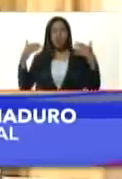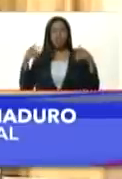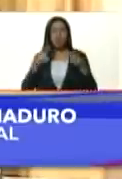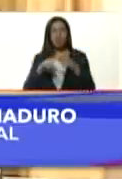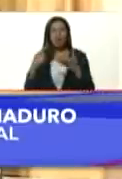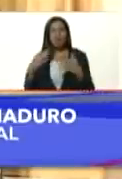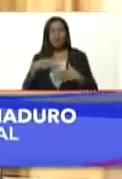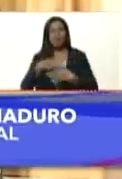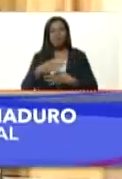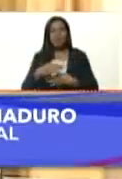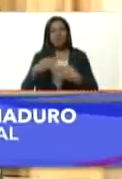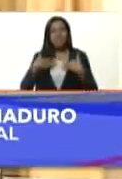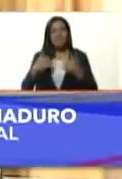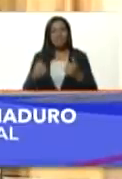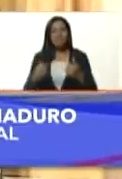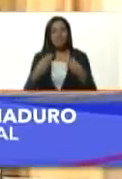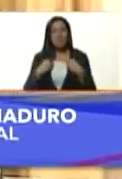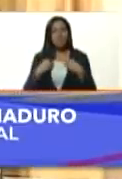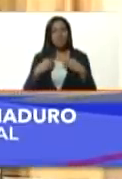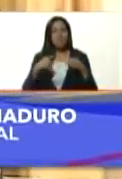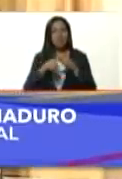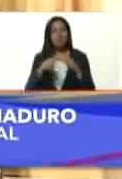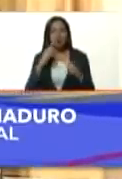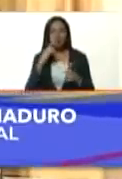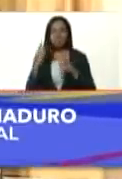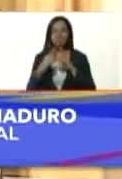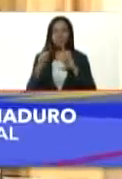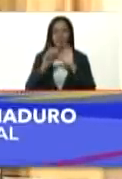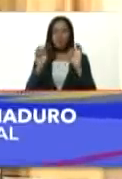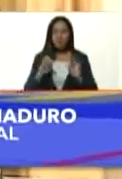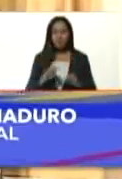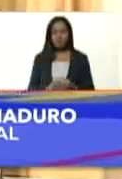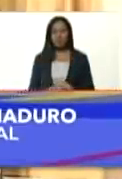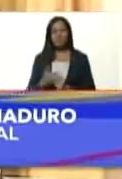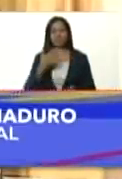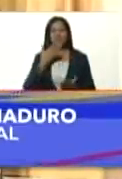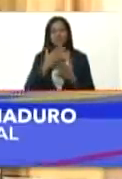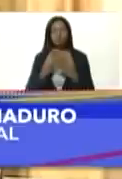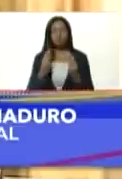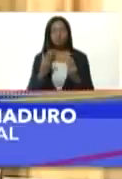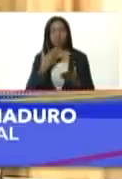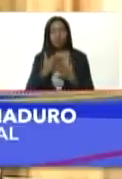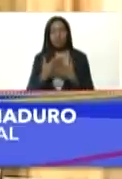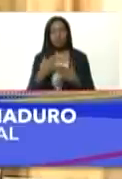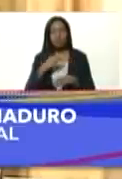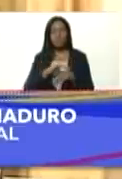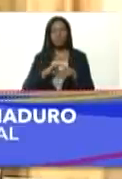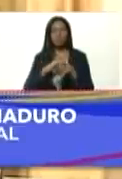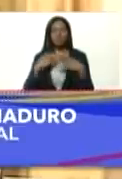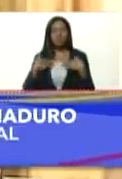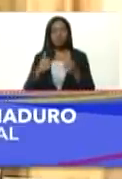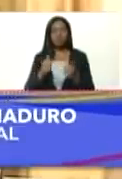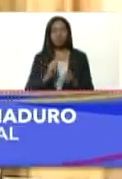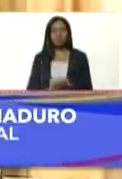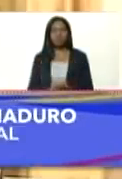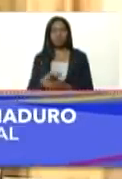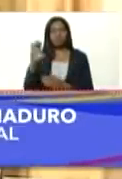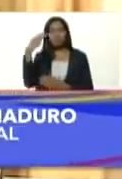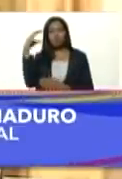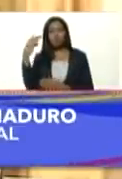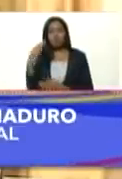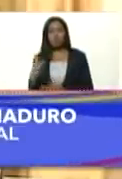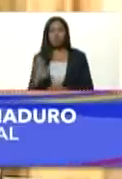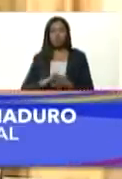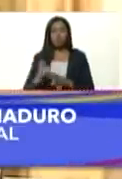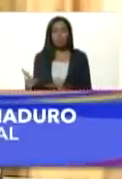los intereses de la salud y de la vida por delante. Le agradezco al ministro de Salud colombiano por su